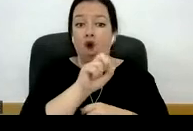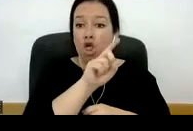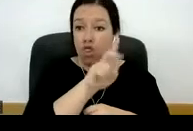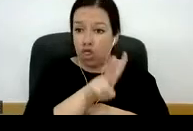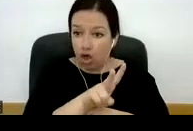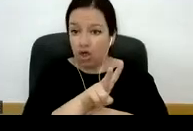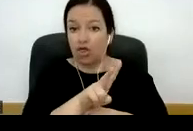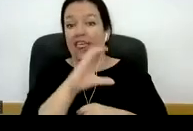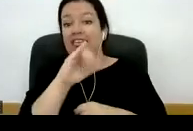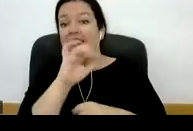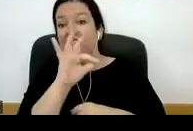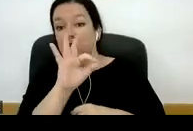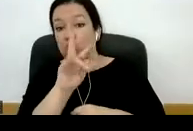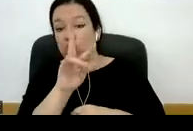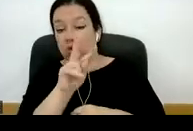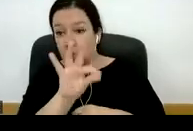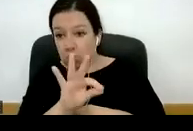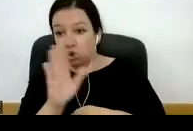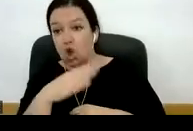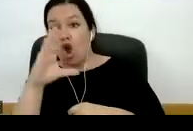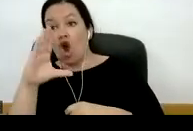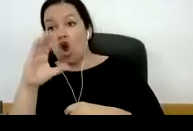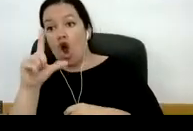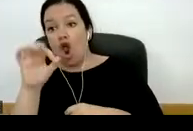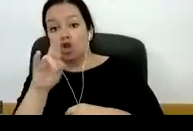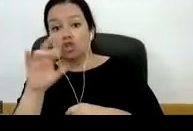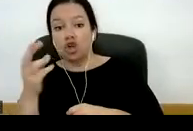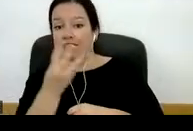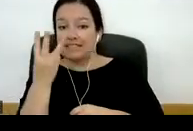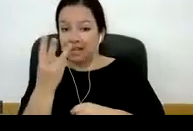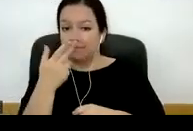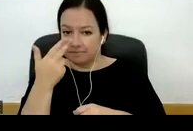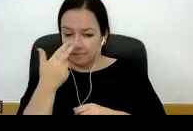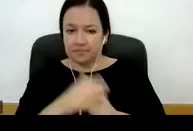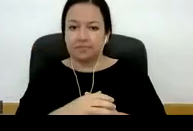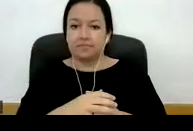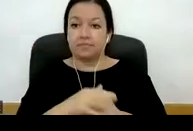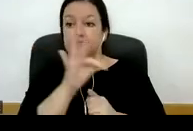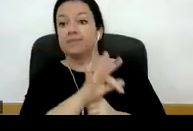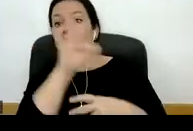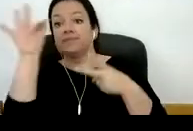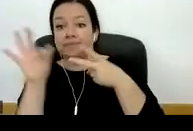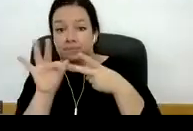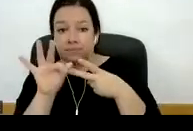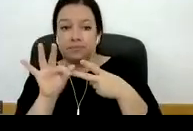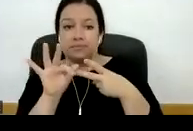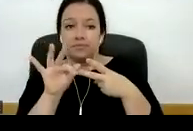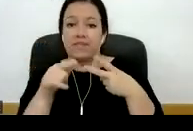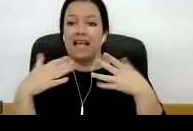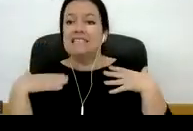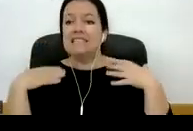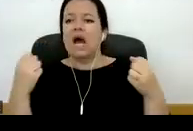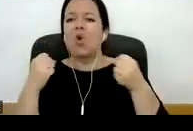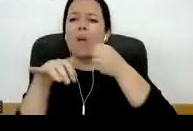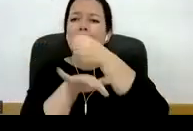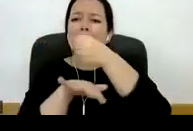Citrus incanus y el Colostrum, que pueden resultar súper interesantes. Y tenemos también el de salud básica, que